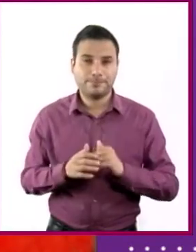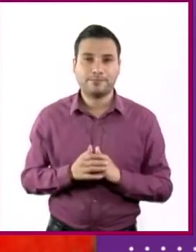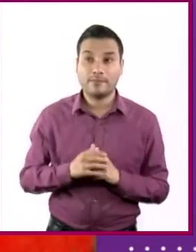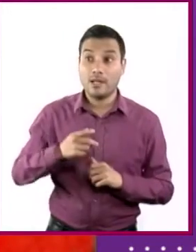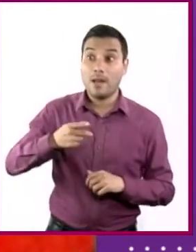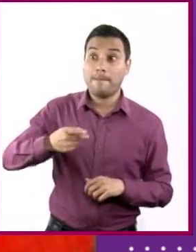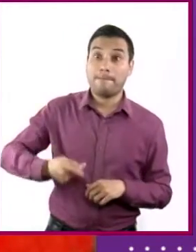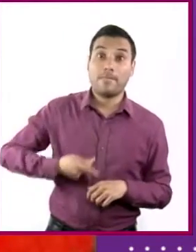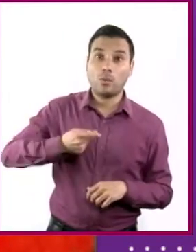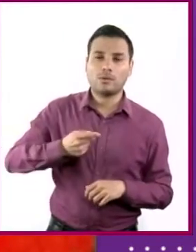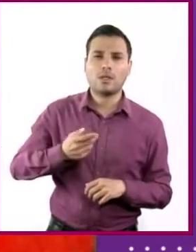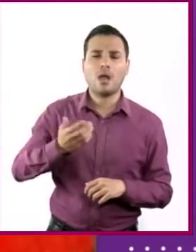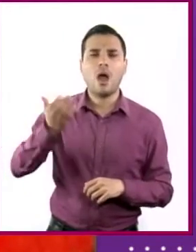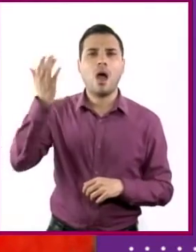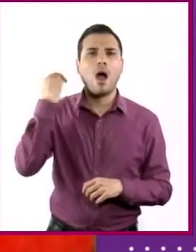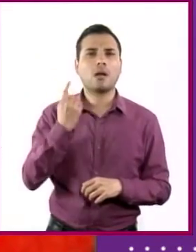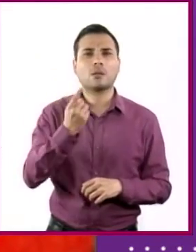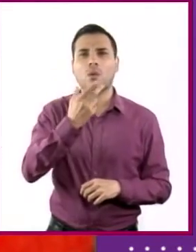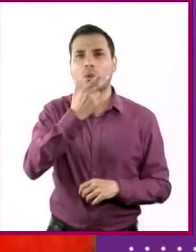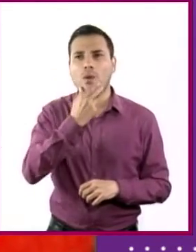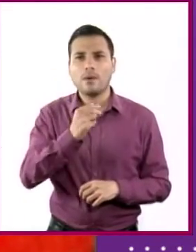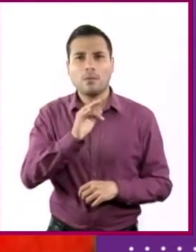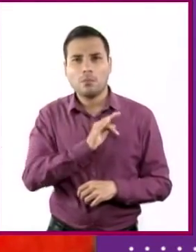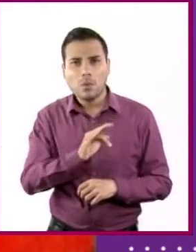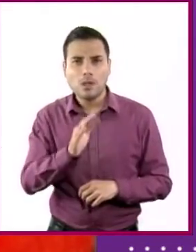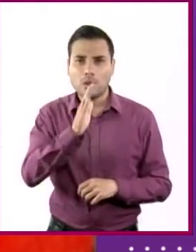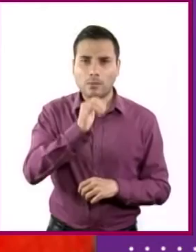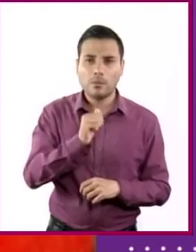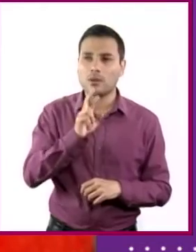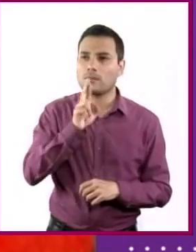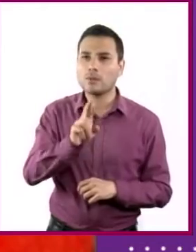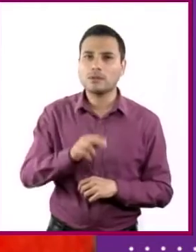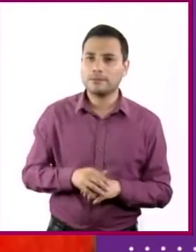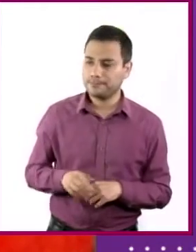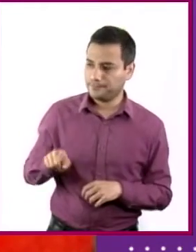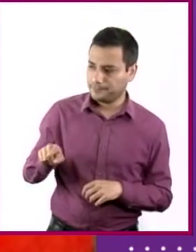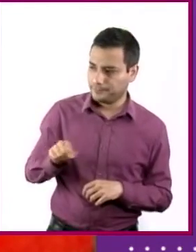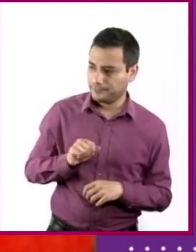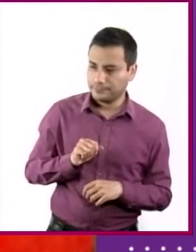sobre las habilidades pasadas de un hombre utilizamos yes, he